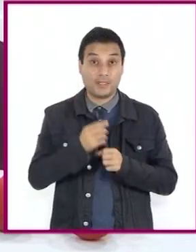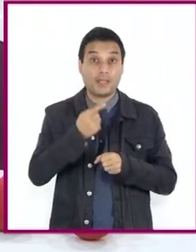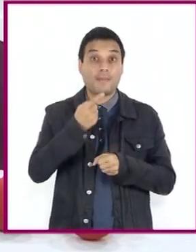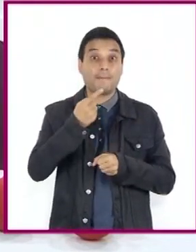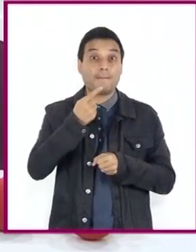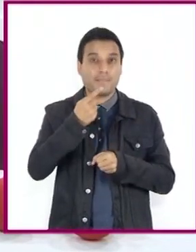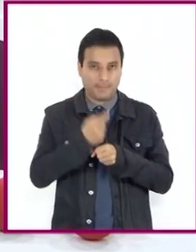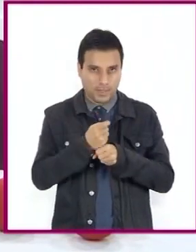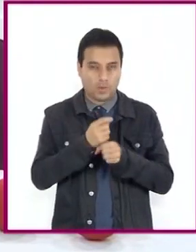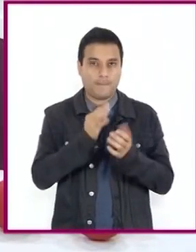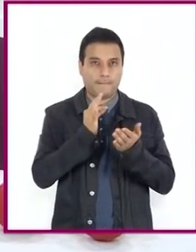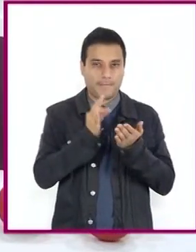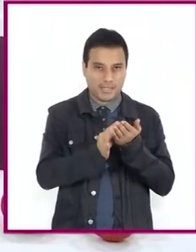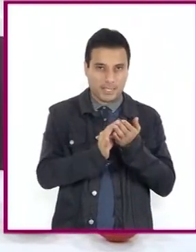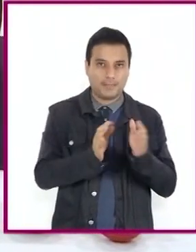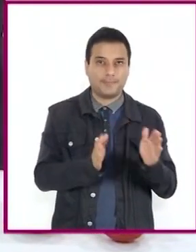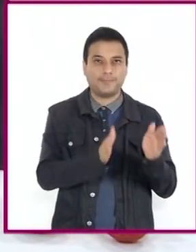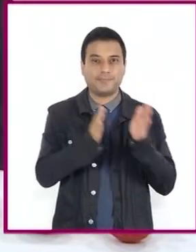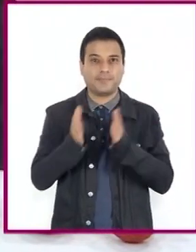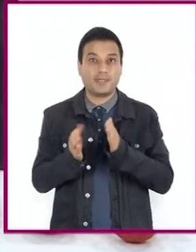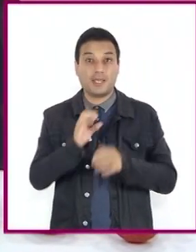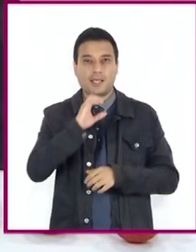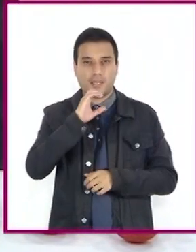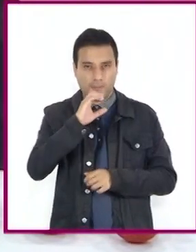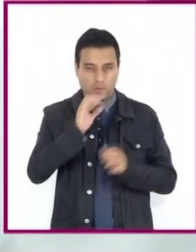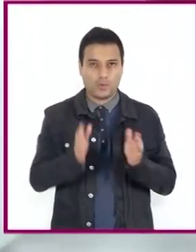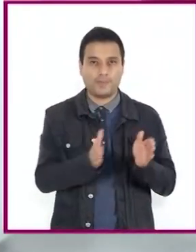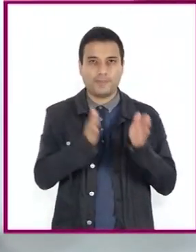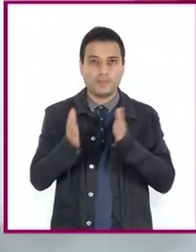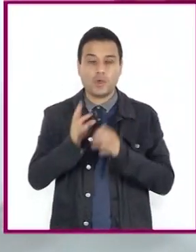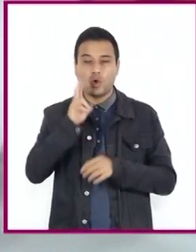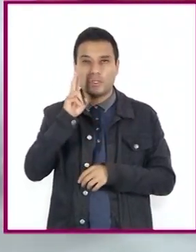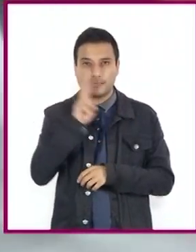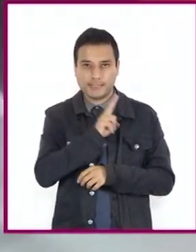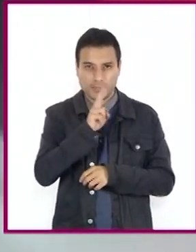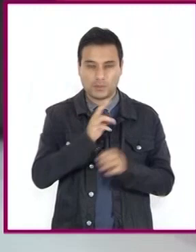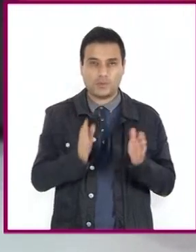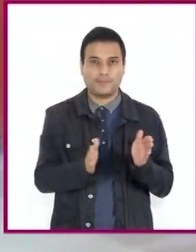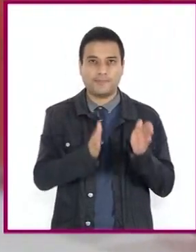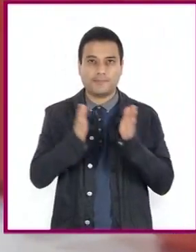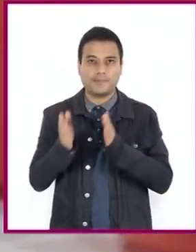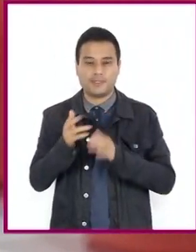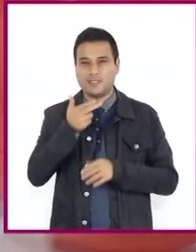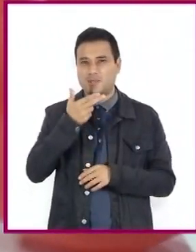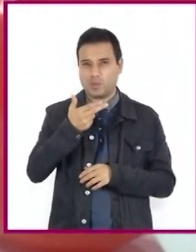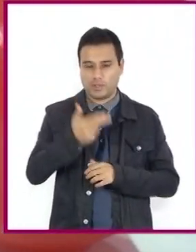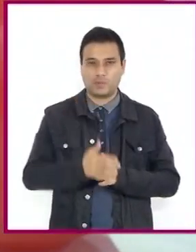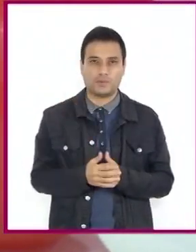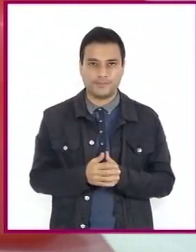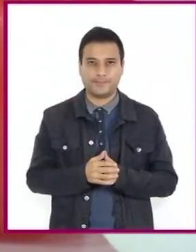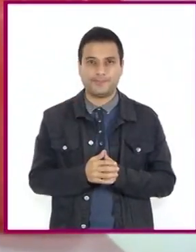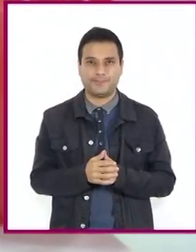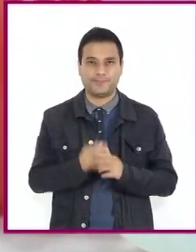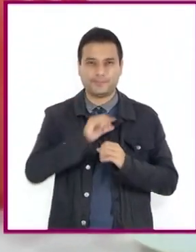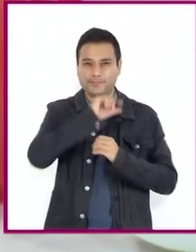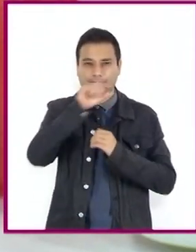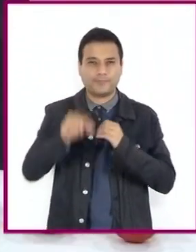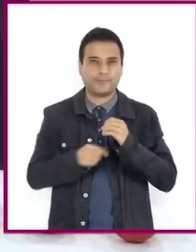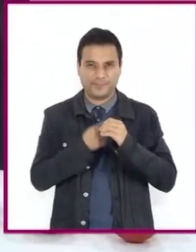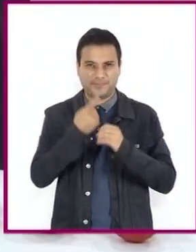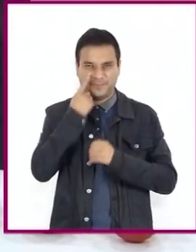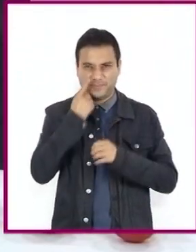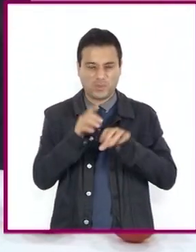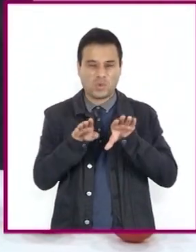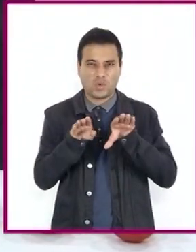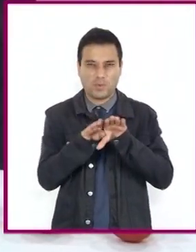después los carbonos, enseguida los oxígenos y finalmente los hidrógenos. Los átomos que intervienen y observen